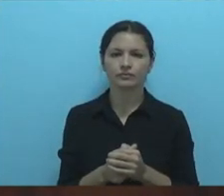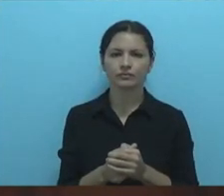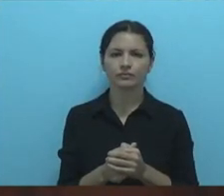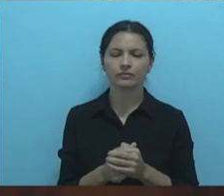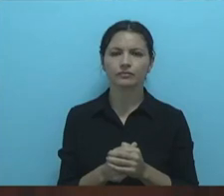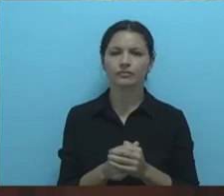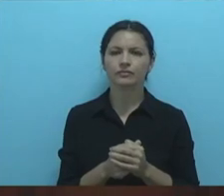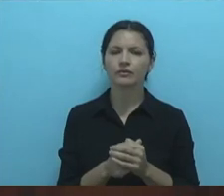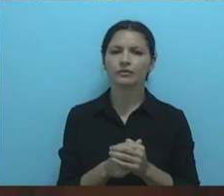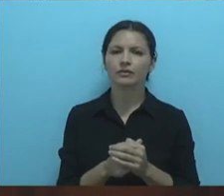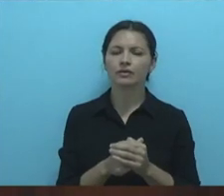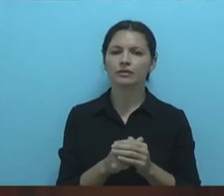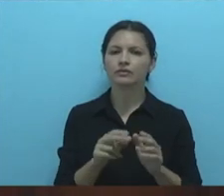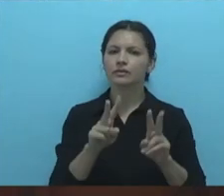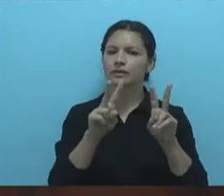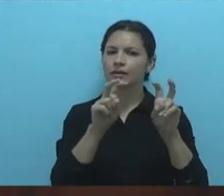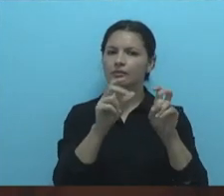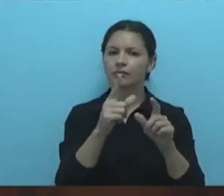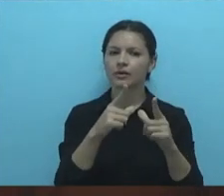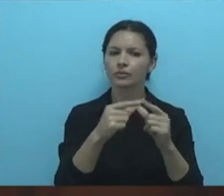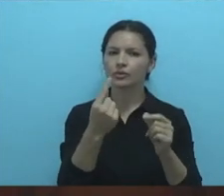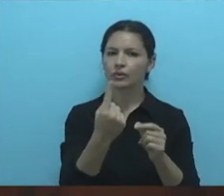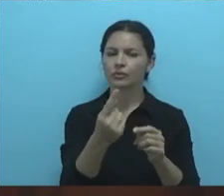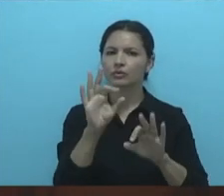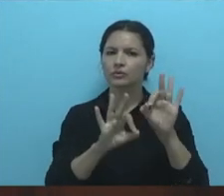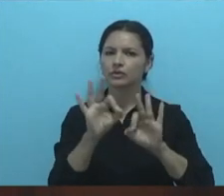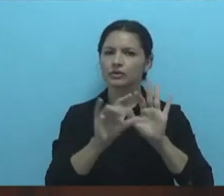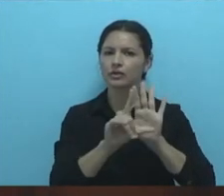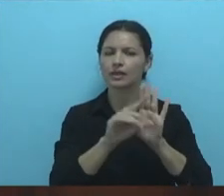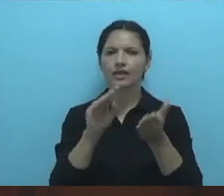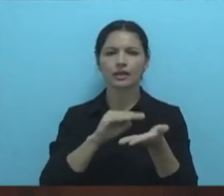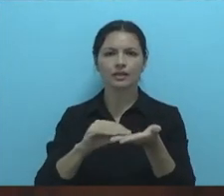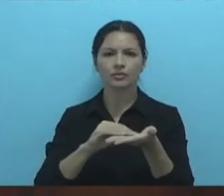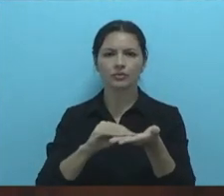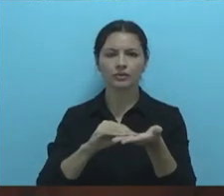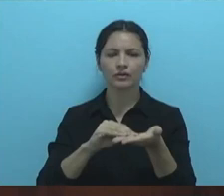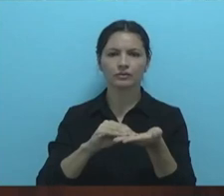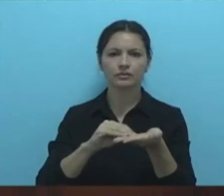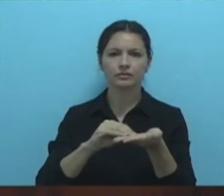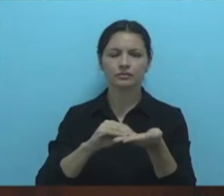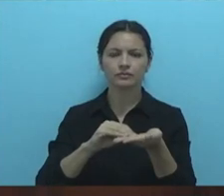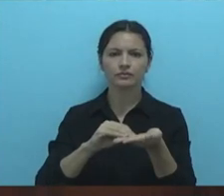expediente 46 119 proyecto de ley de la diputada